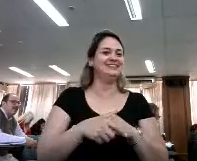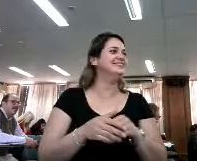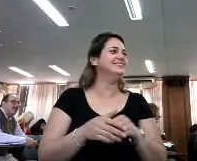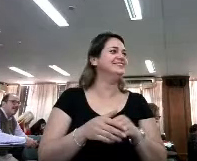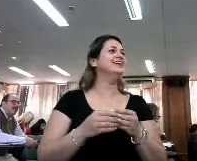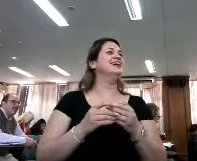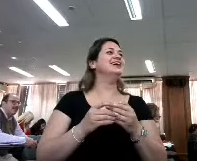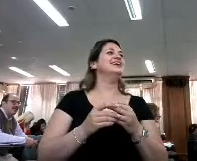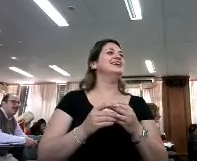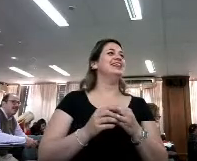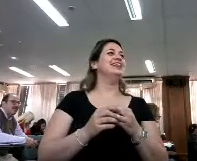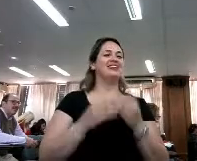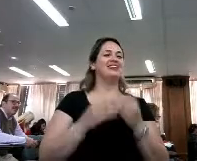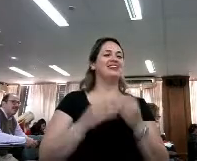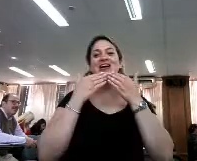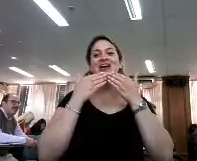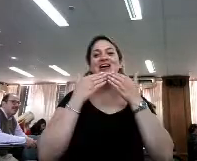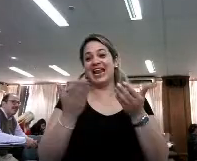Bueno, gracias, Julia, ¿no?